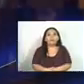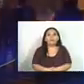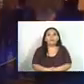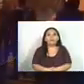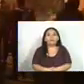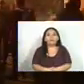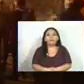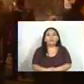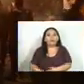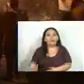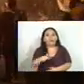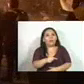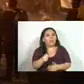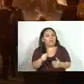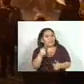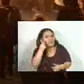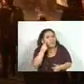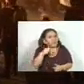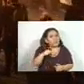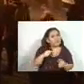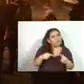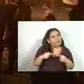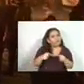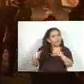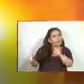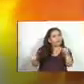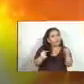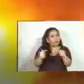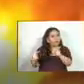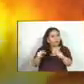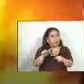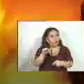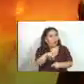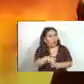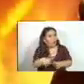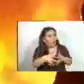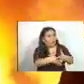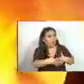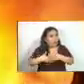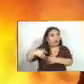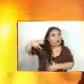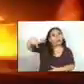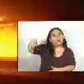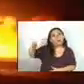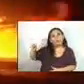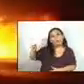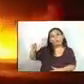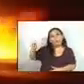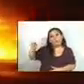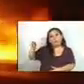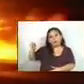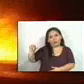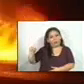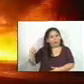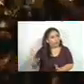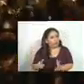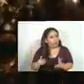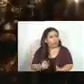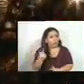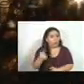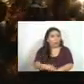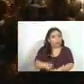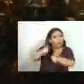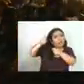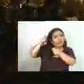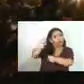y la tensión continúa en escalada en la ciudad estadounidense de Portland donde decenas de manifestantes protestaron mientras